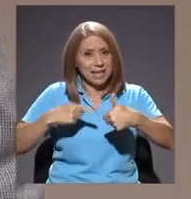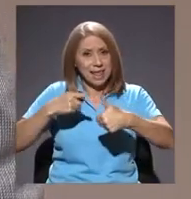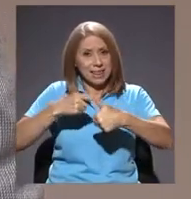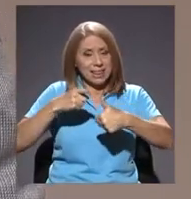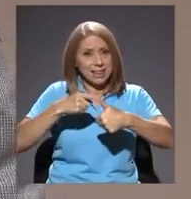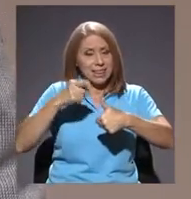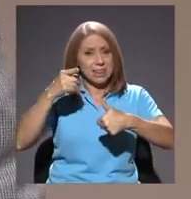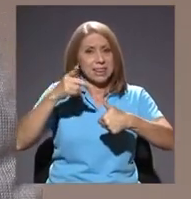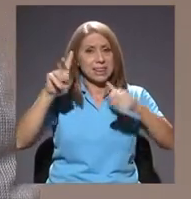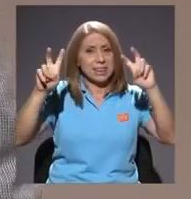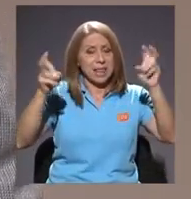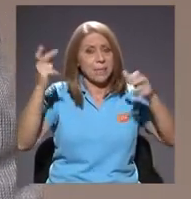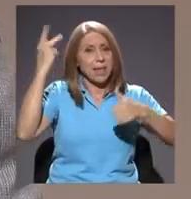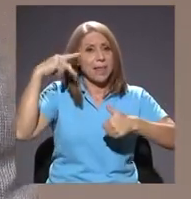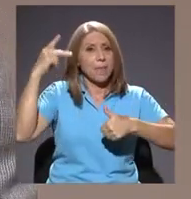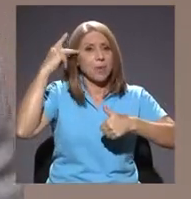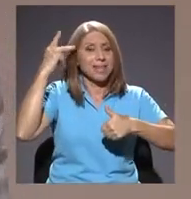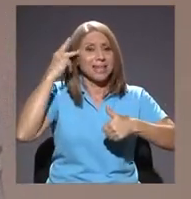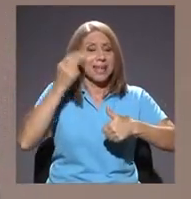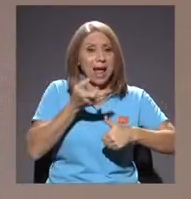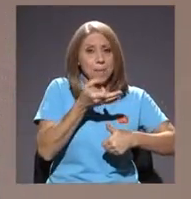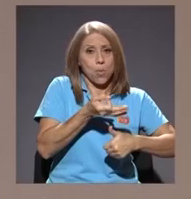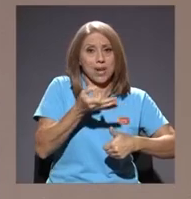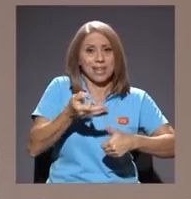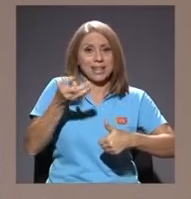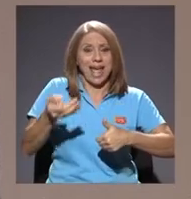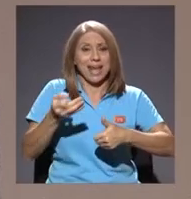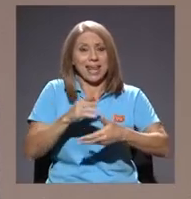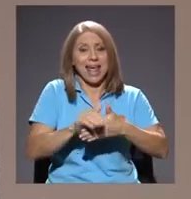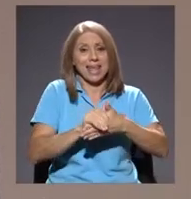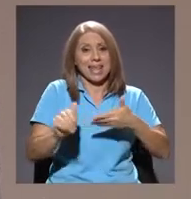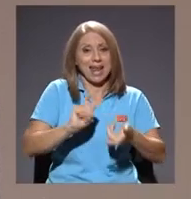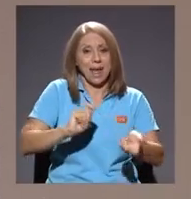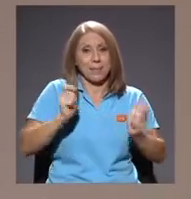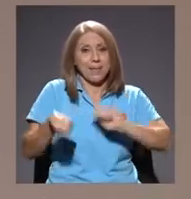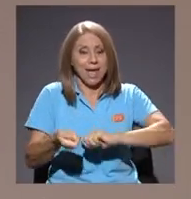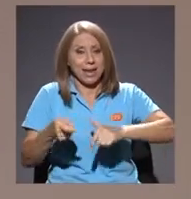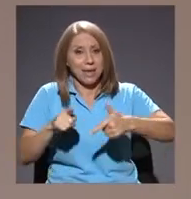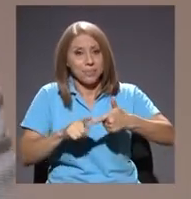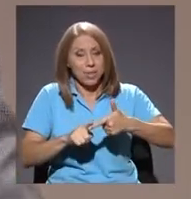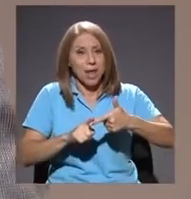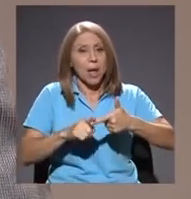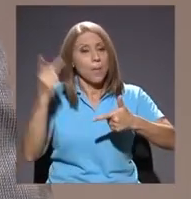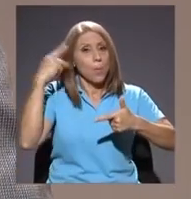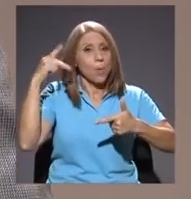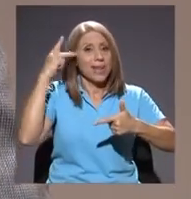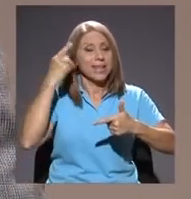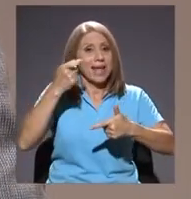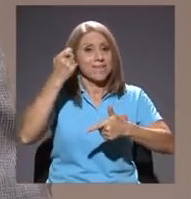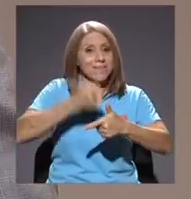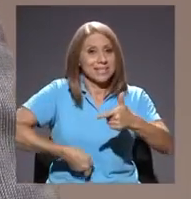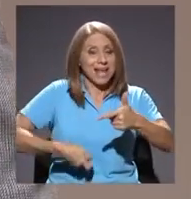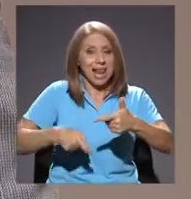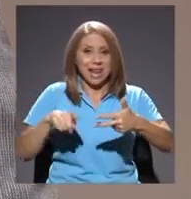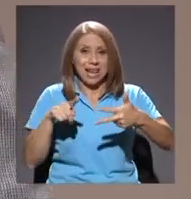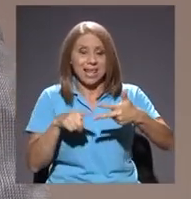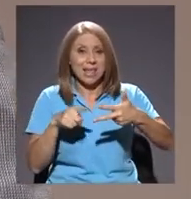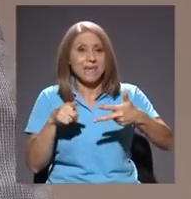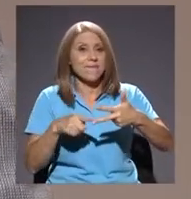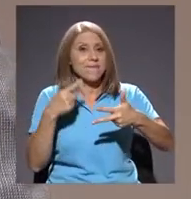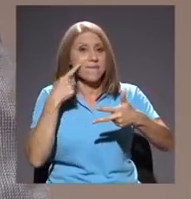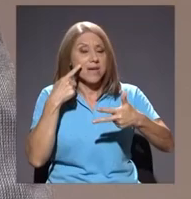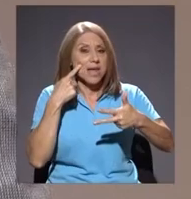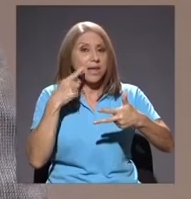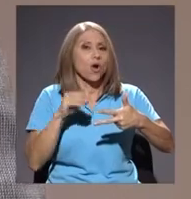la política monetaria y cambiaria el tema de la política fiscal y después ver cómo se está acomodando la